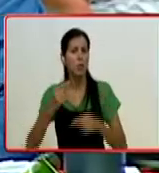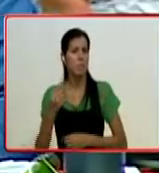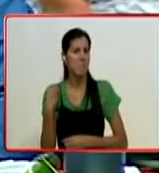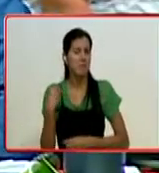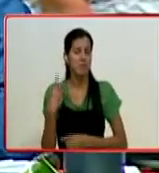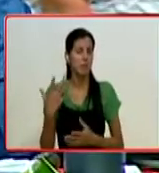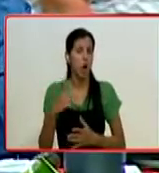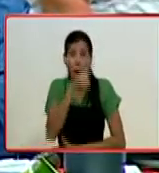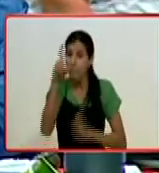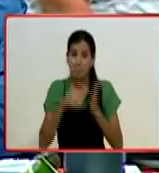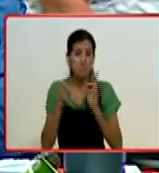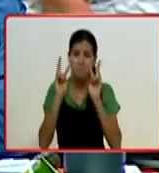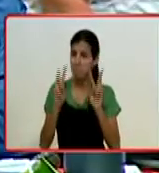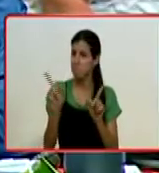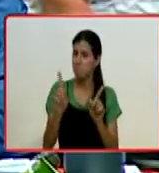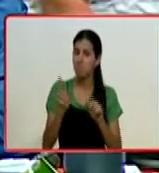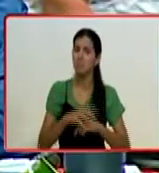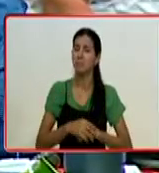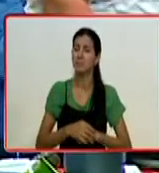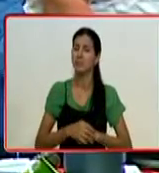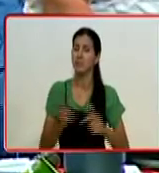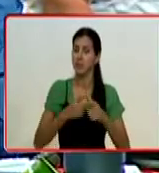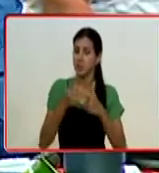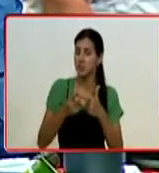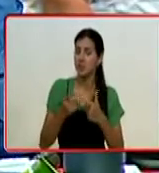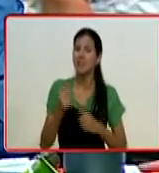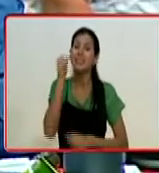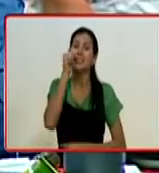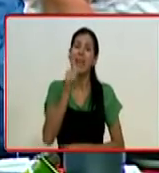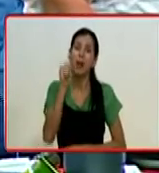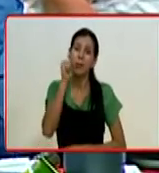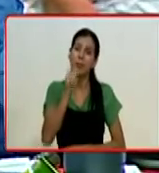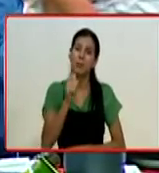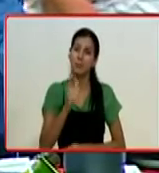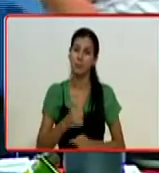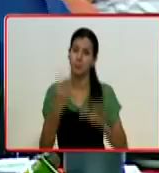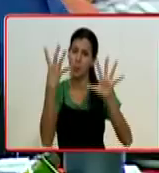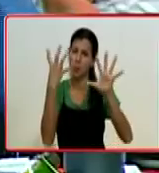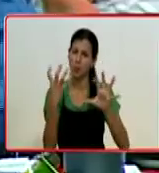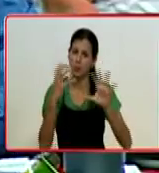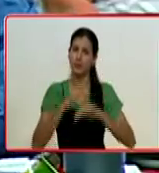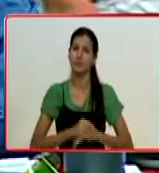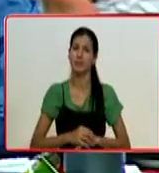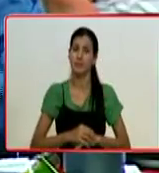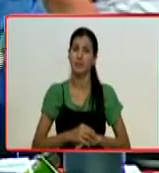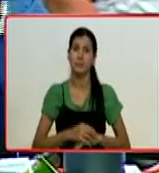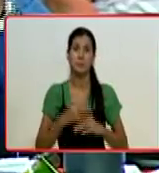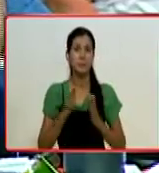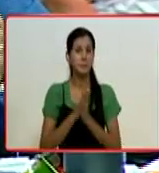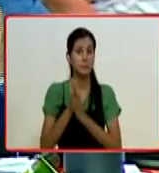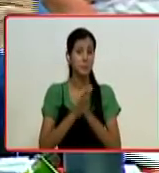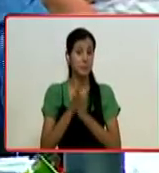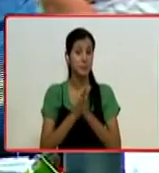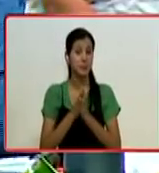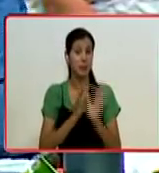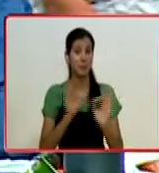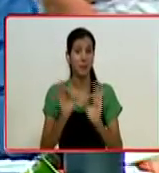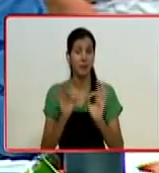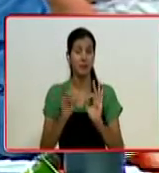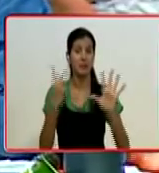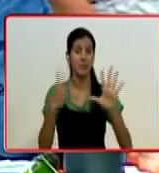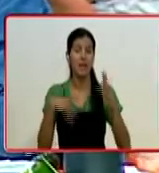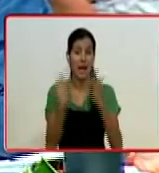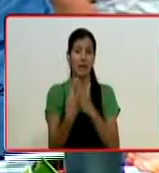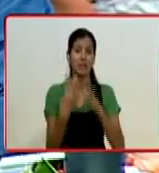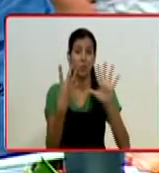visto completo. Así que el sábado nos vamos a dar banquete. De 7 a 9 Mario